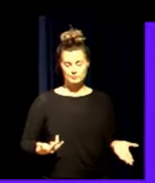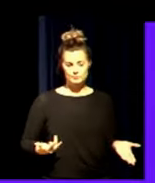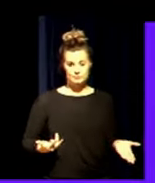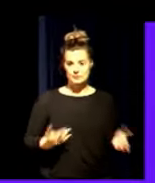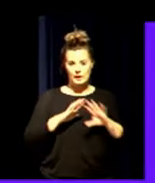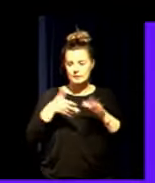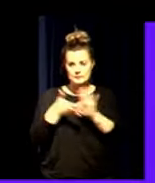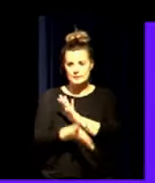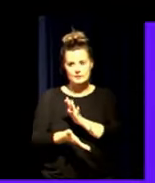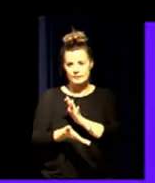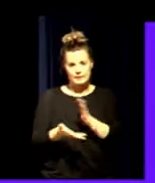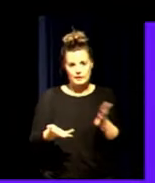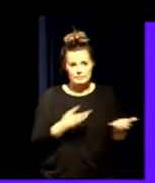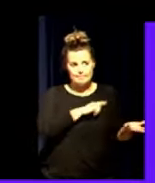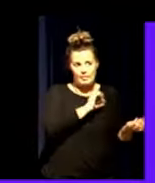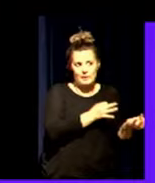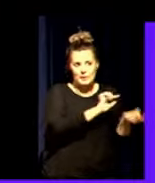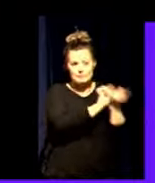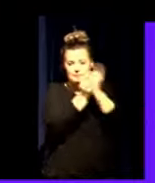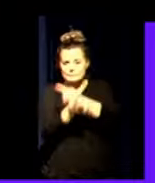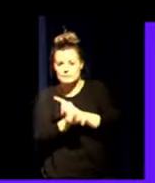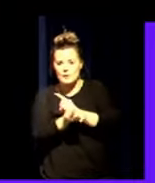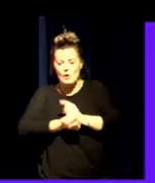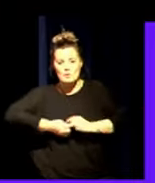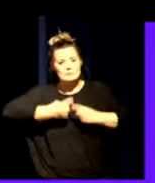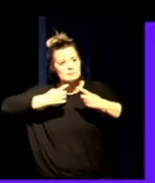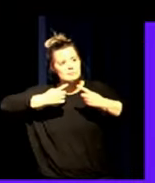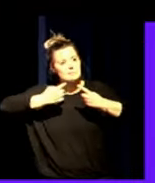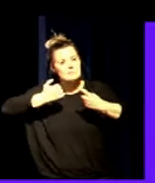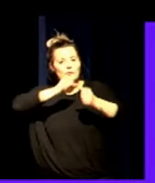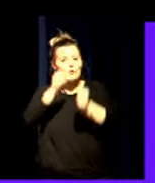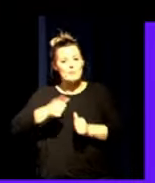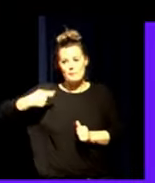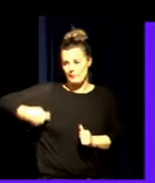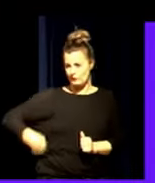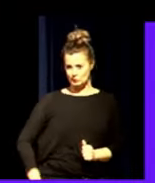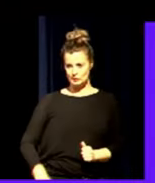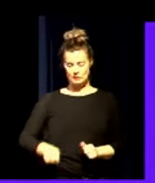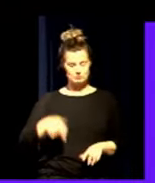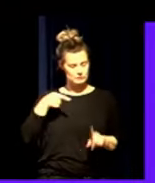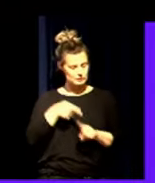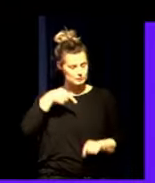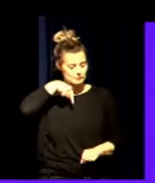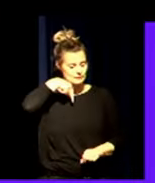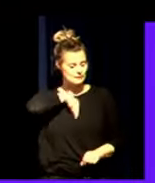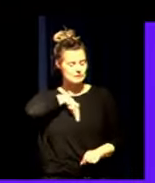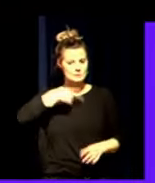tanto, formalicémoslo de manera profesionalizante para sentirnos más seguros y